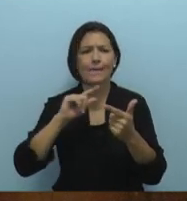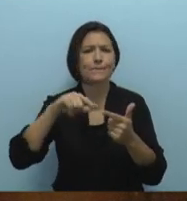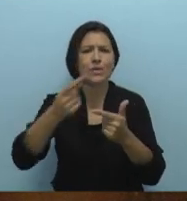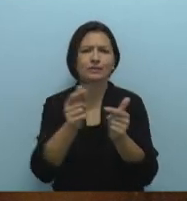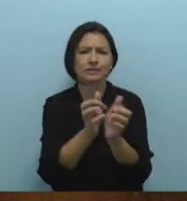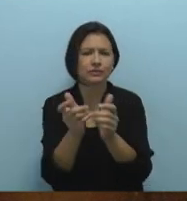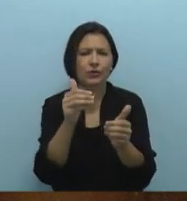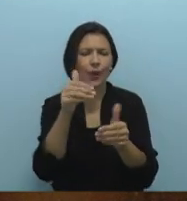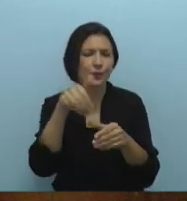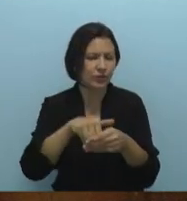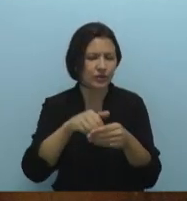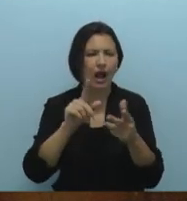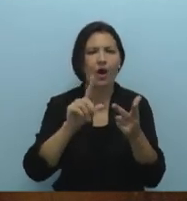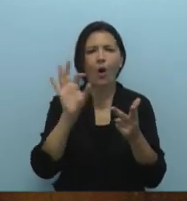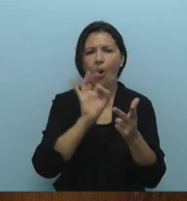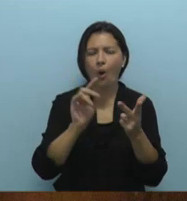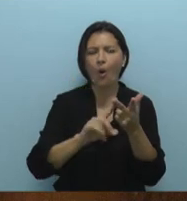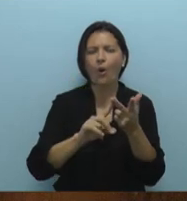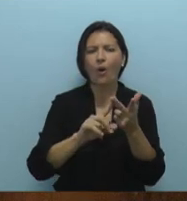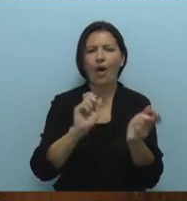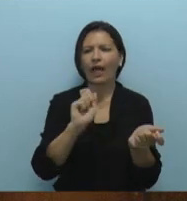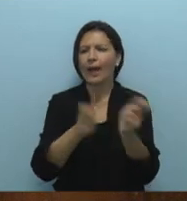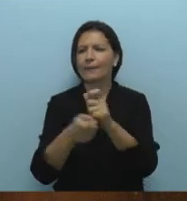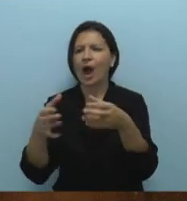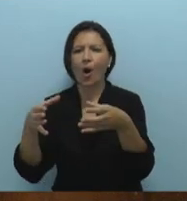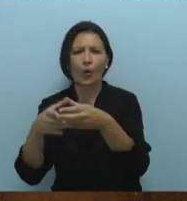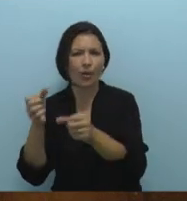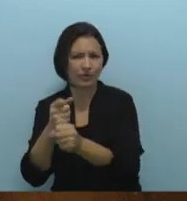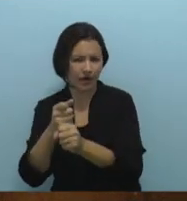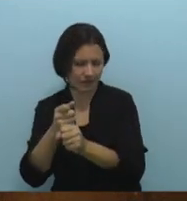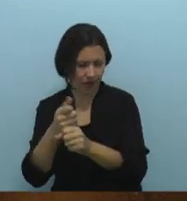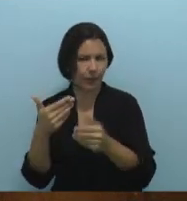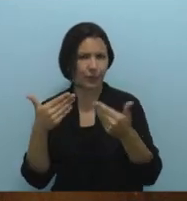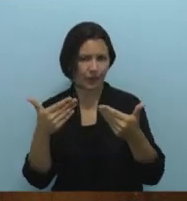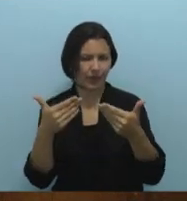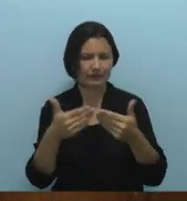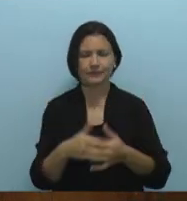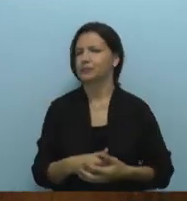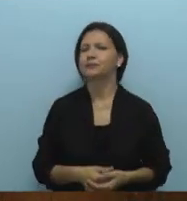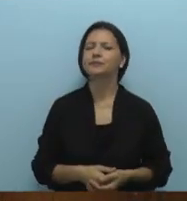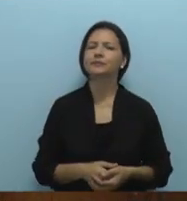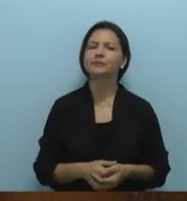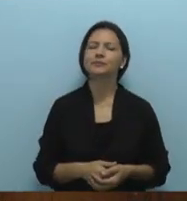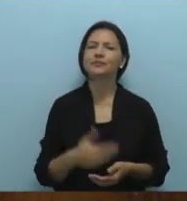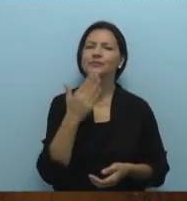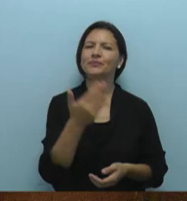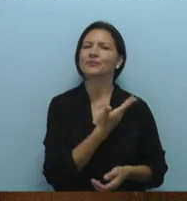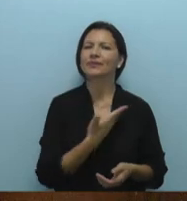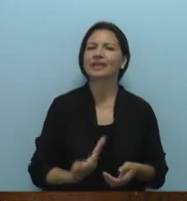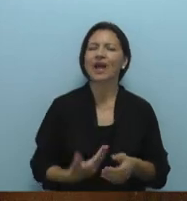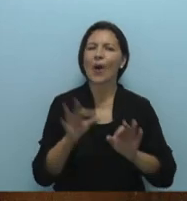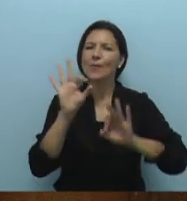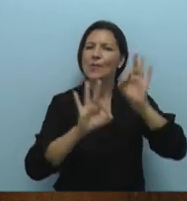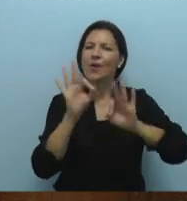comisión, sírvanse solicitar la palabra. Tiene la palabra el diputado Claudio Palo Oliver. Gracias, señora presidenta. Para ingresar